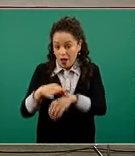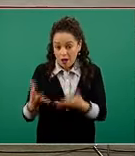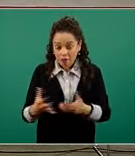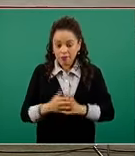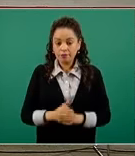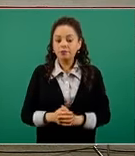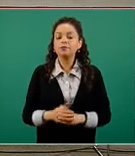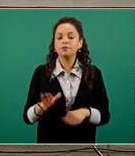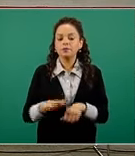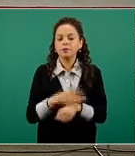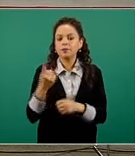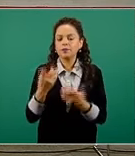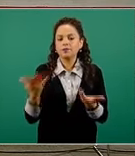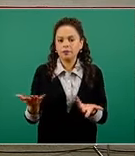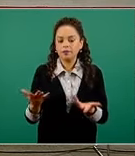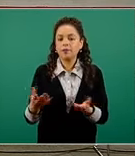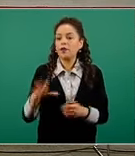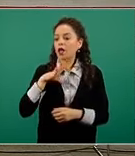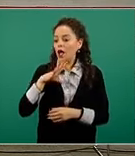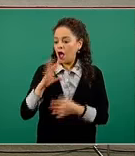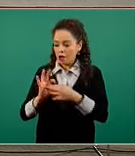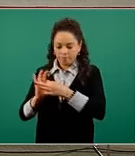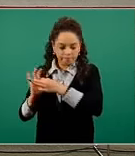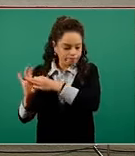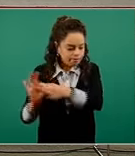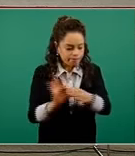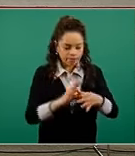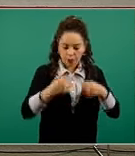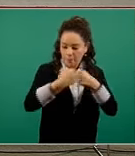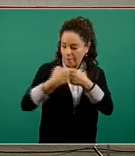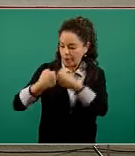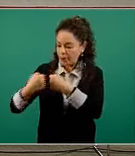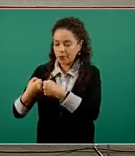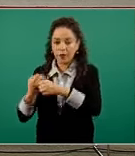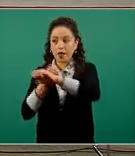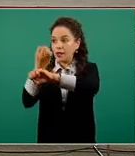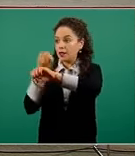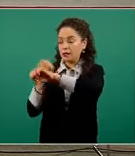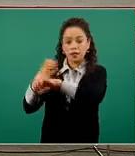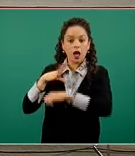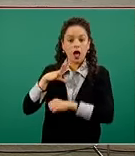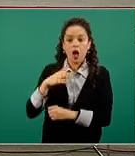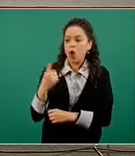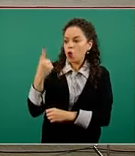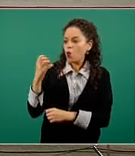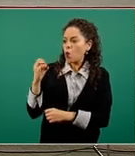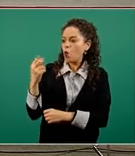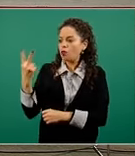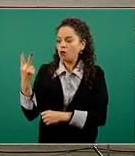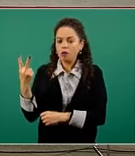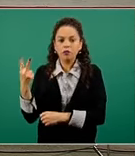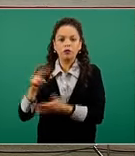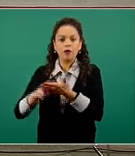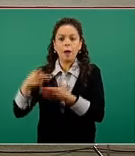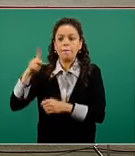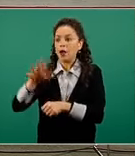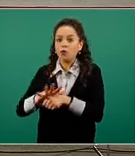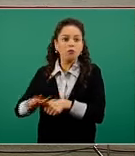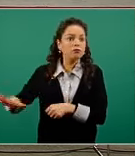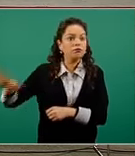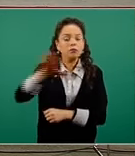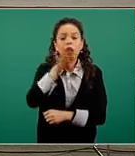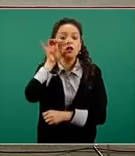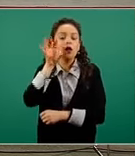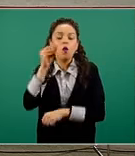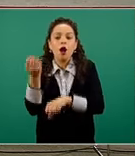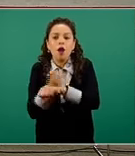por la interrelación que hay entre los estados. Hay un estado en color verde o 2, pero el resto está en naranja o en amarillo. Es muy ambivalente